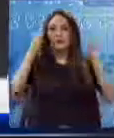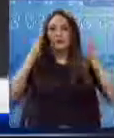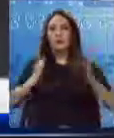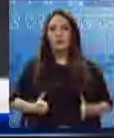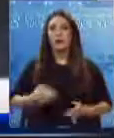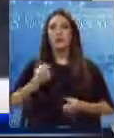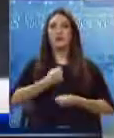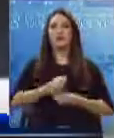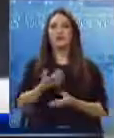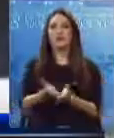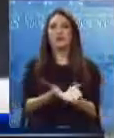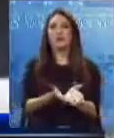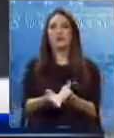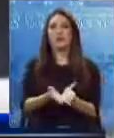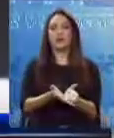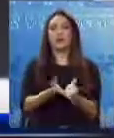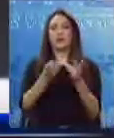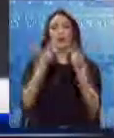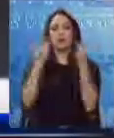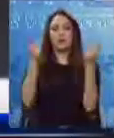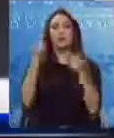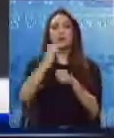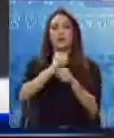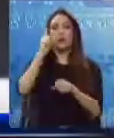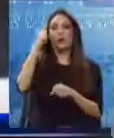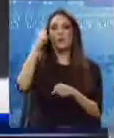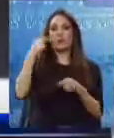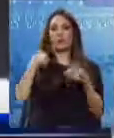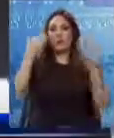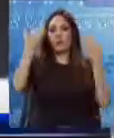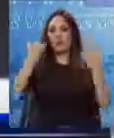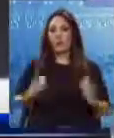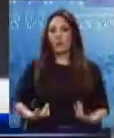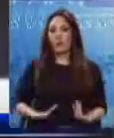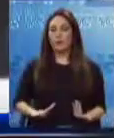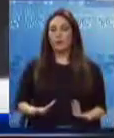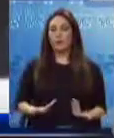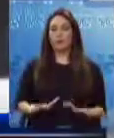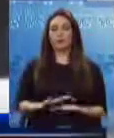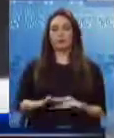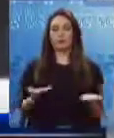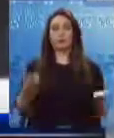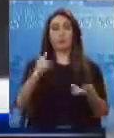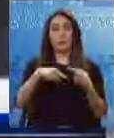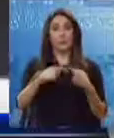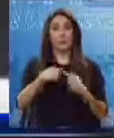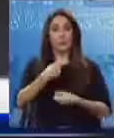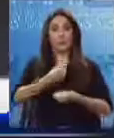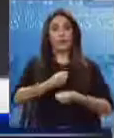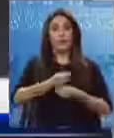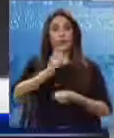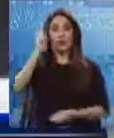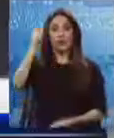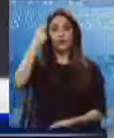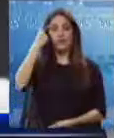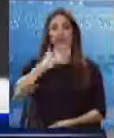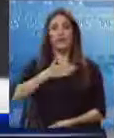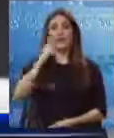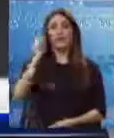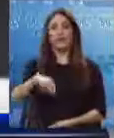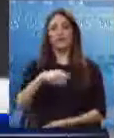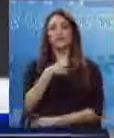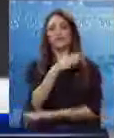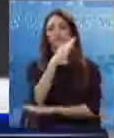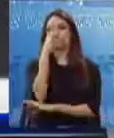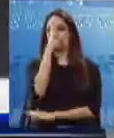indica, servidores públicos. El fin es servir a la sociedad y como servidores públicos tenemos que mantener